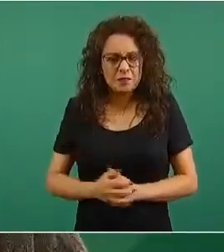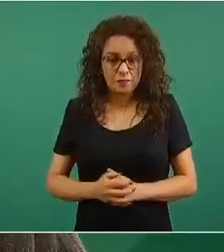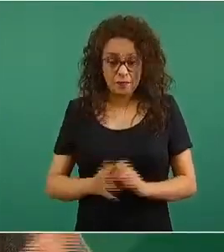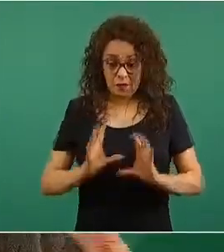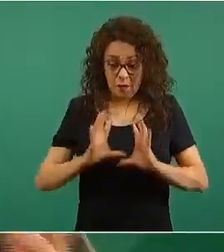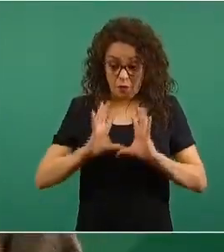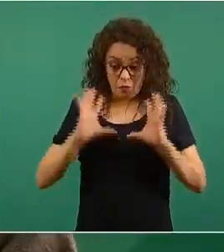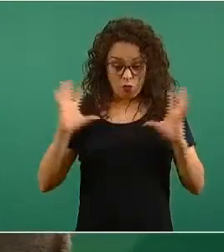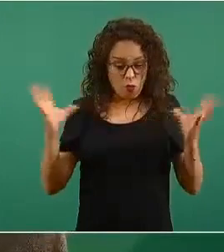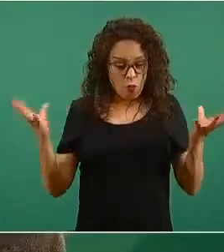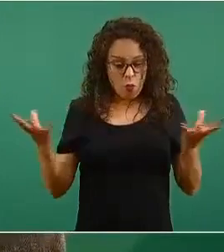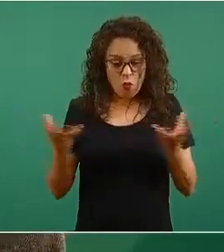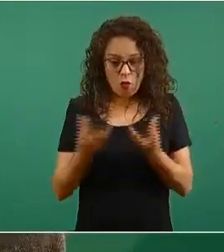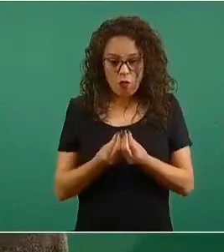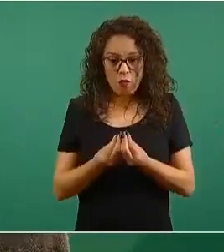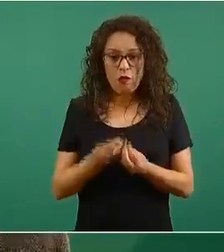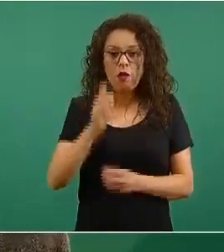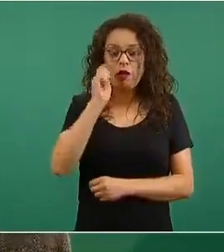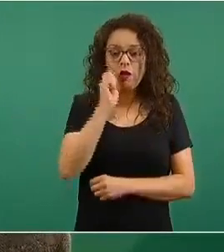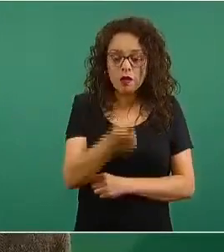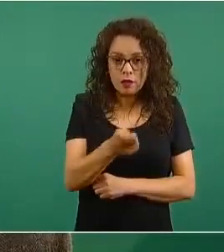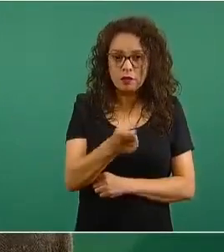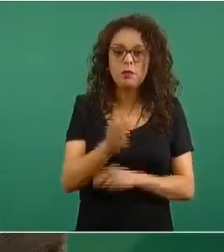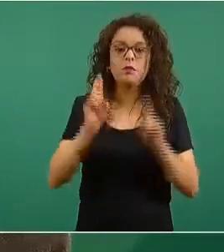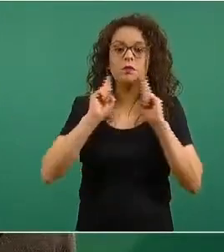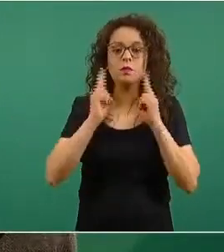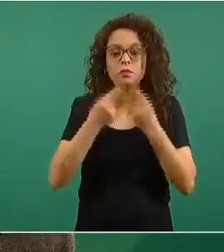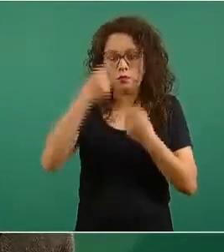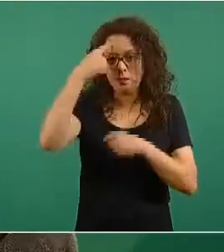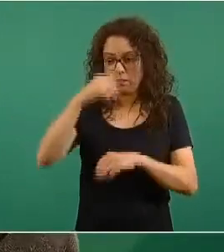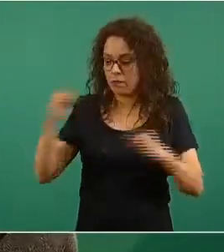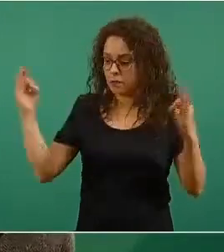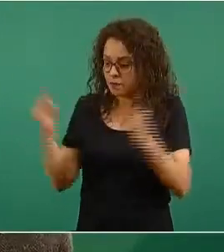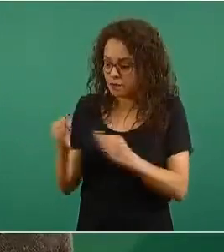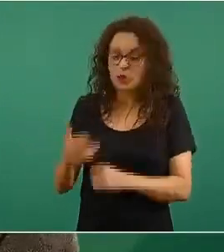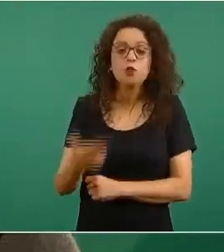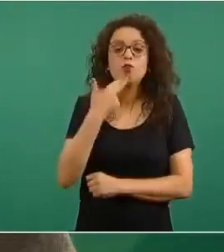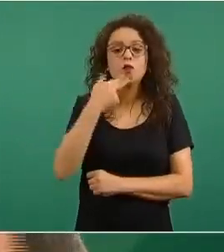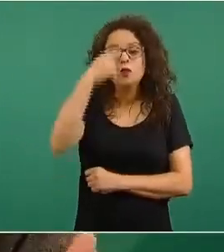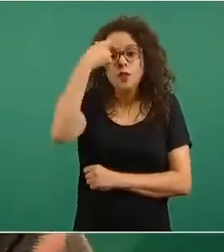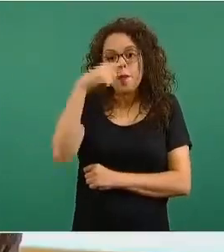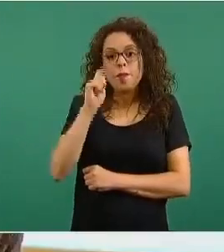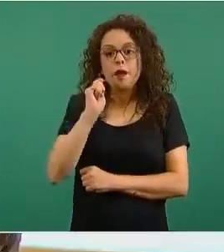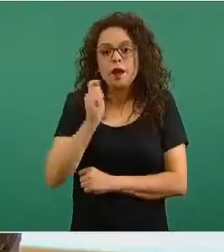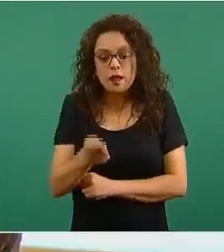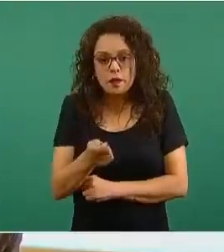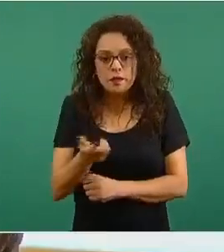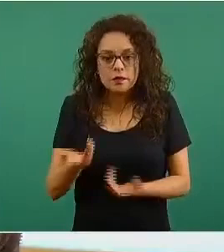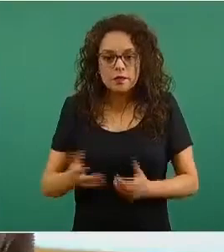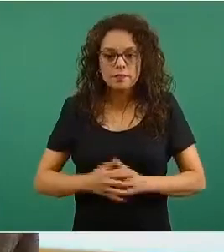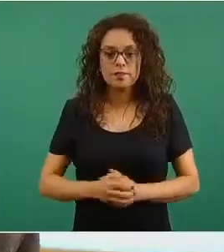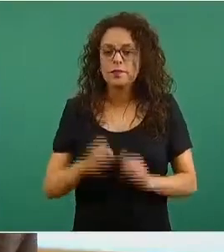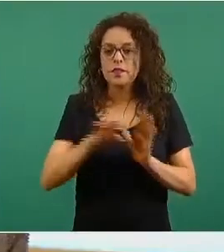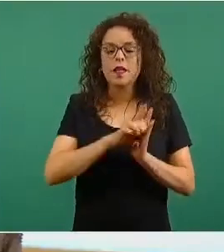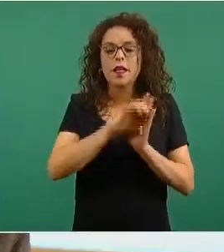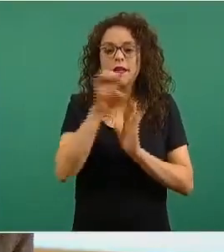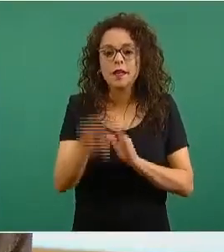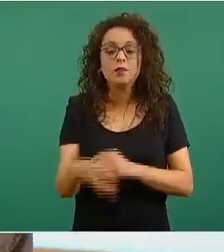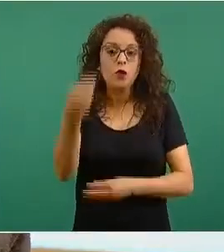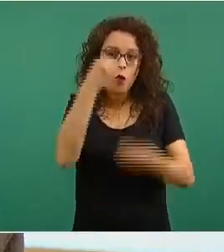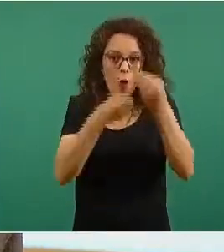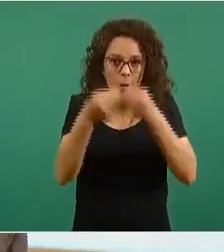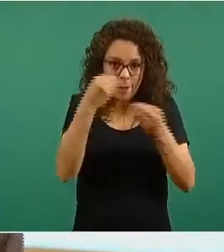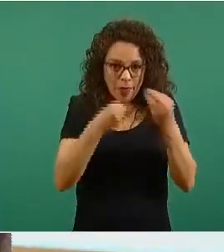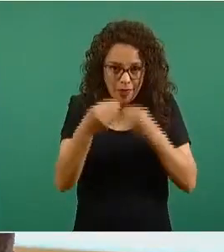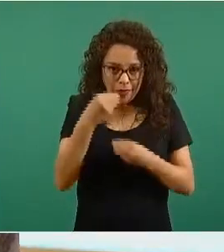conjunto de unidades de refrigeración que se usan para un propósito. Hay una red de frío, por ejemplo, para el abastecimiento de